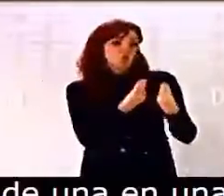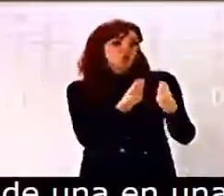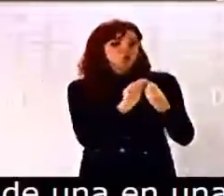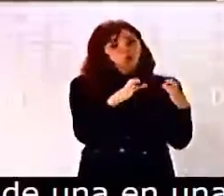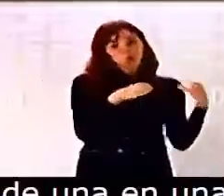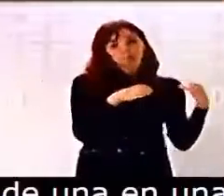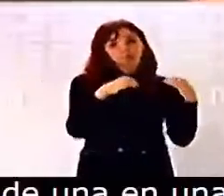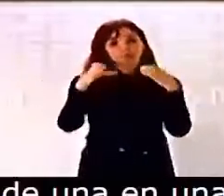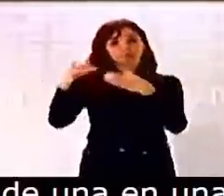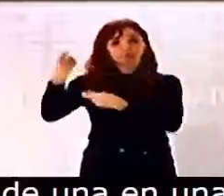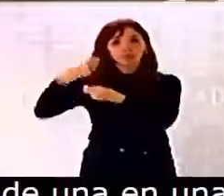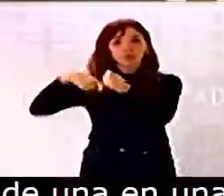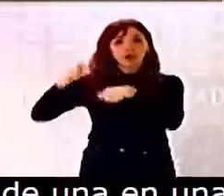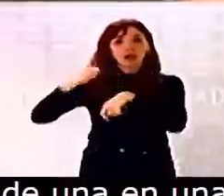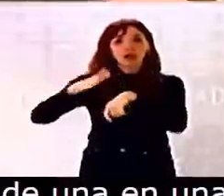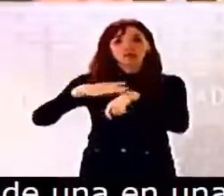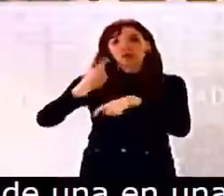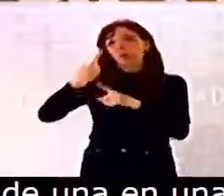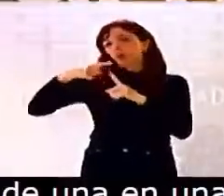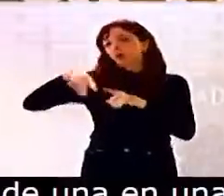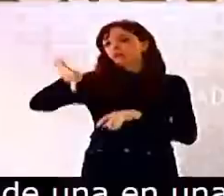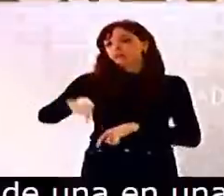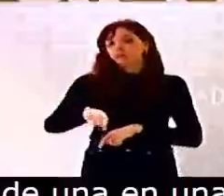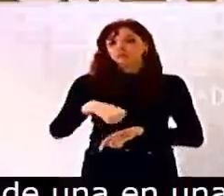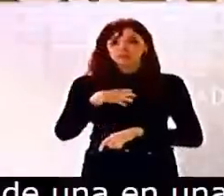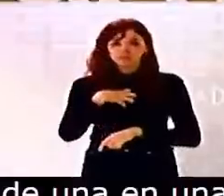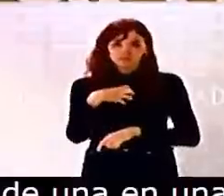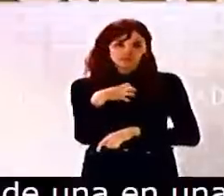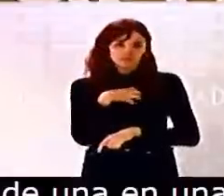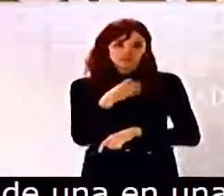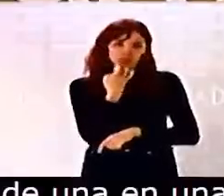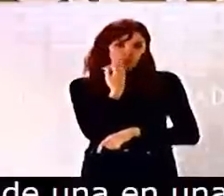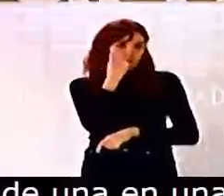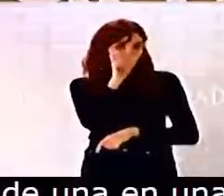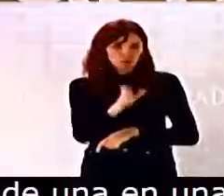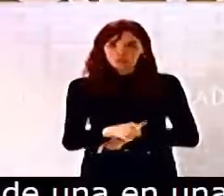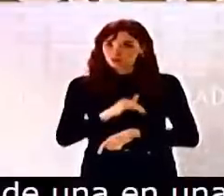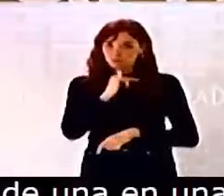a comprar un determinado producto si puede hacerlo una persona.